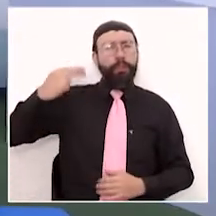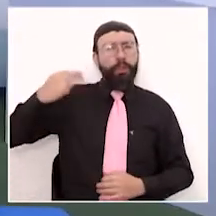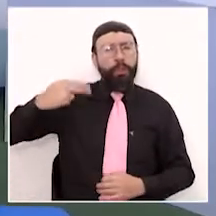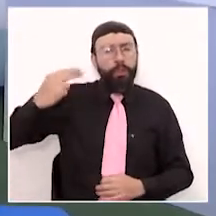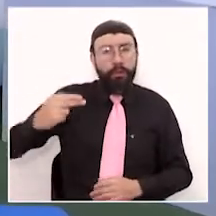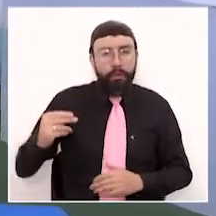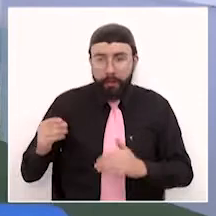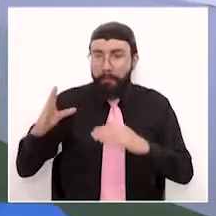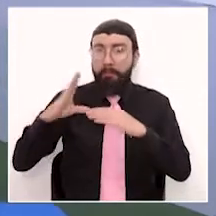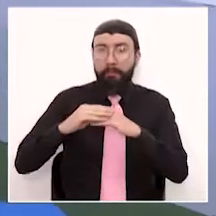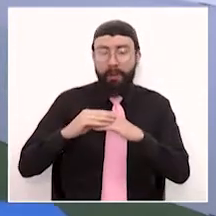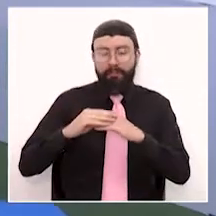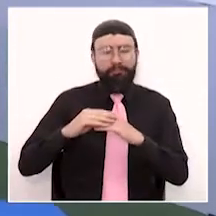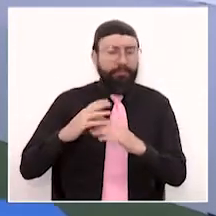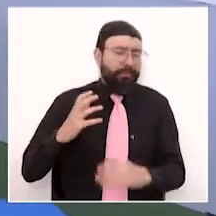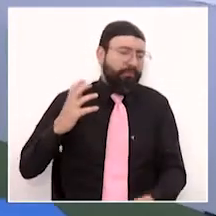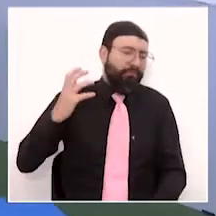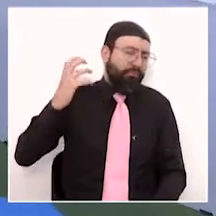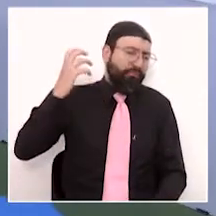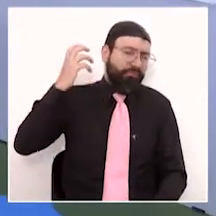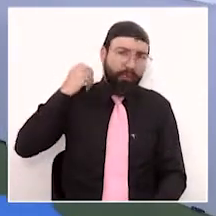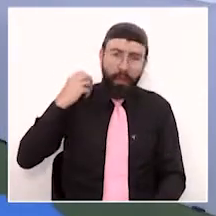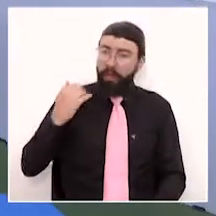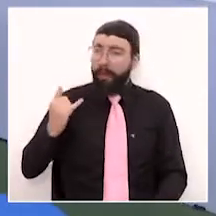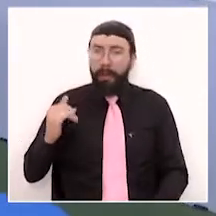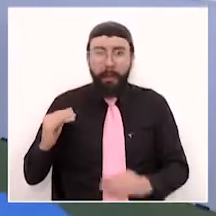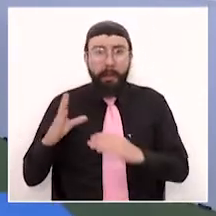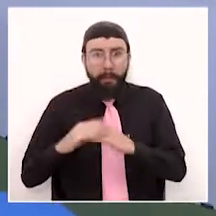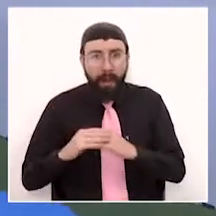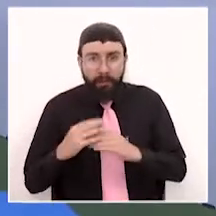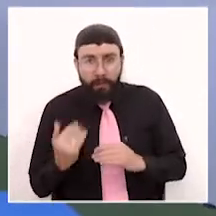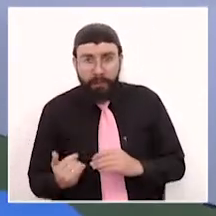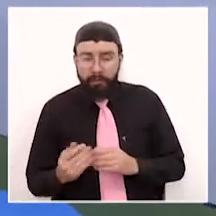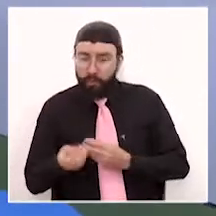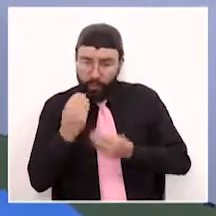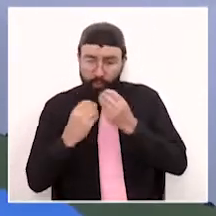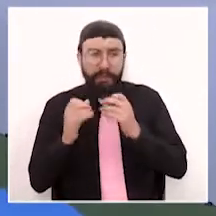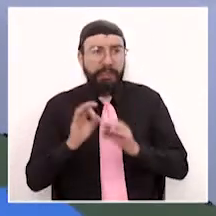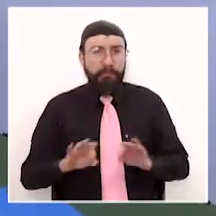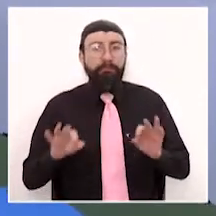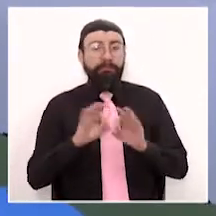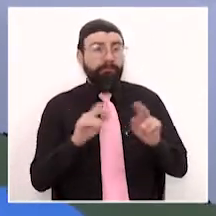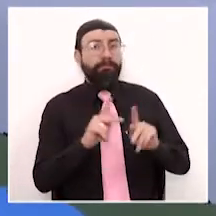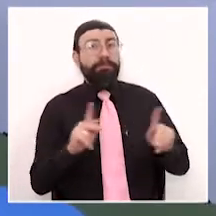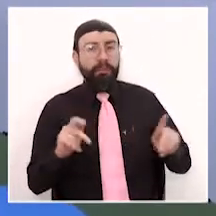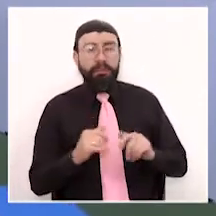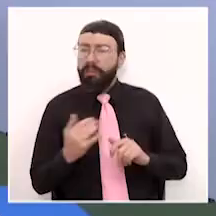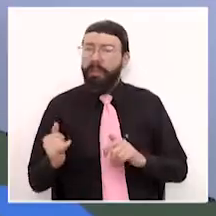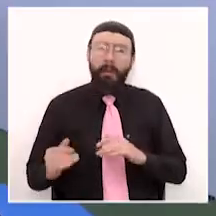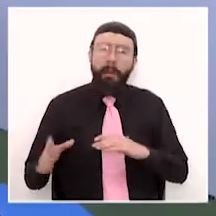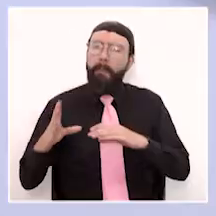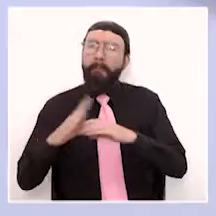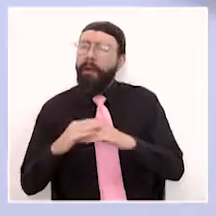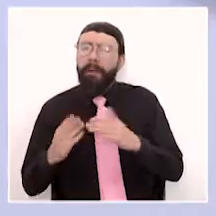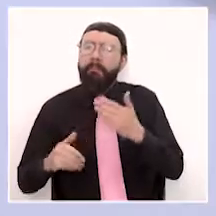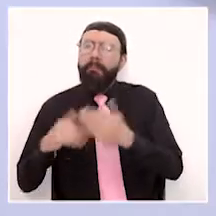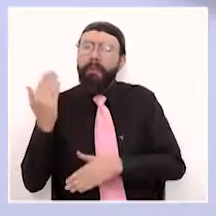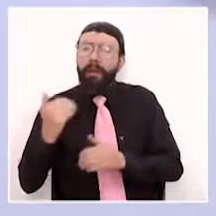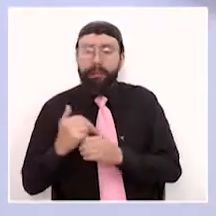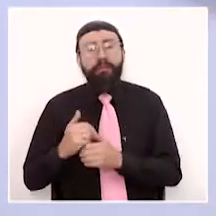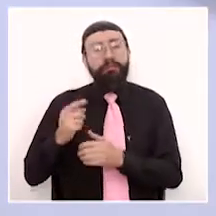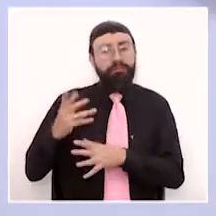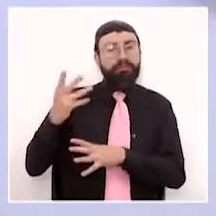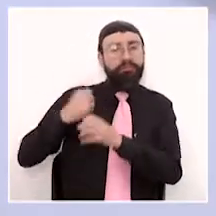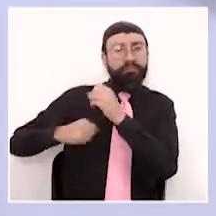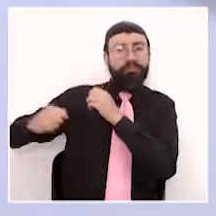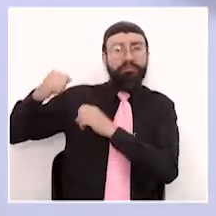algo demasiado extenso, porque el pan es un alimento muy importante para el ser humano. El pan empieza desde la época, desde